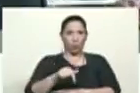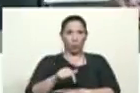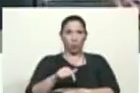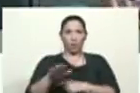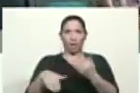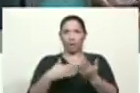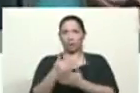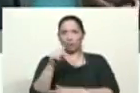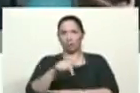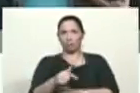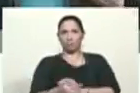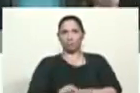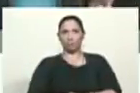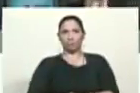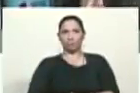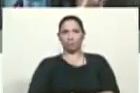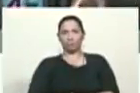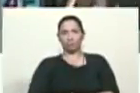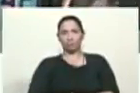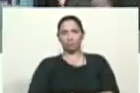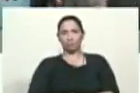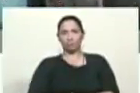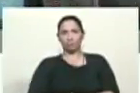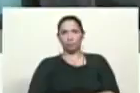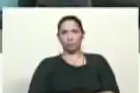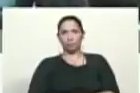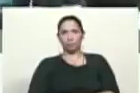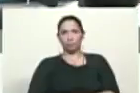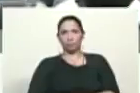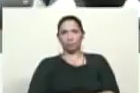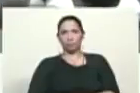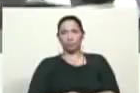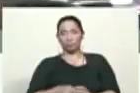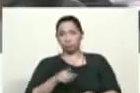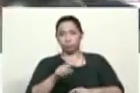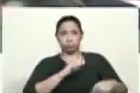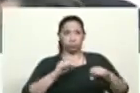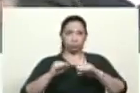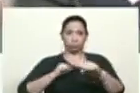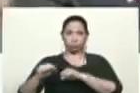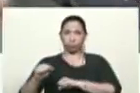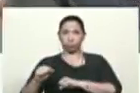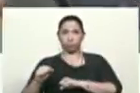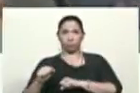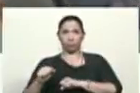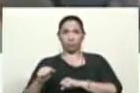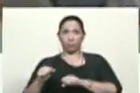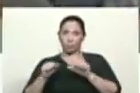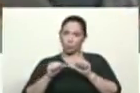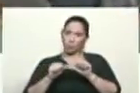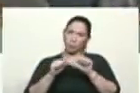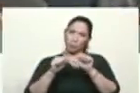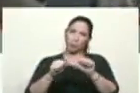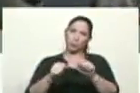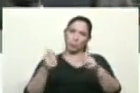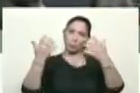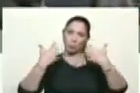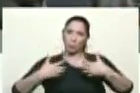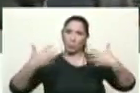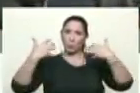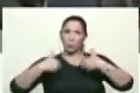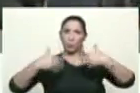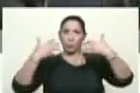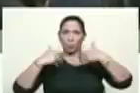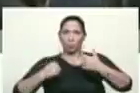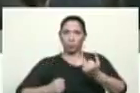aquí. Es esa acción heroica la que continúa motivándonos,